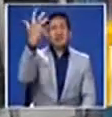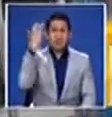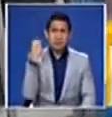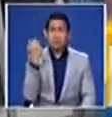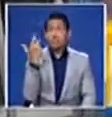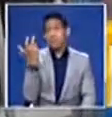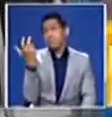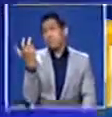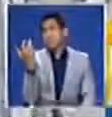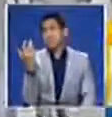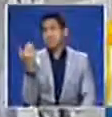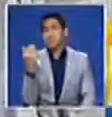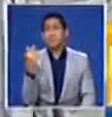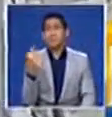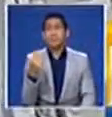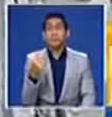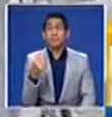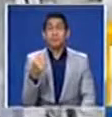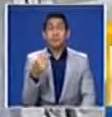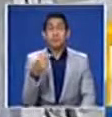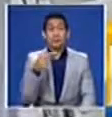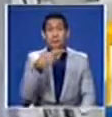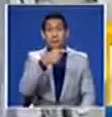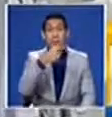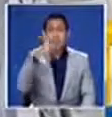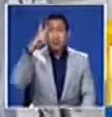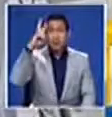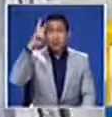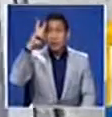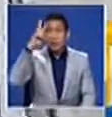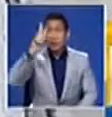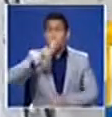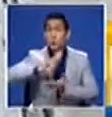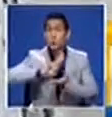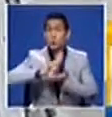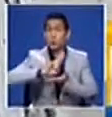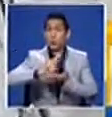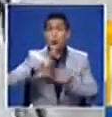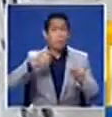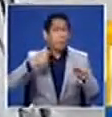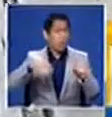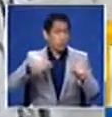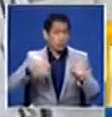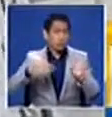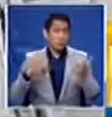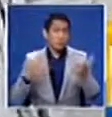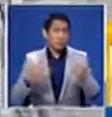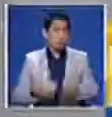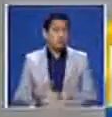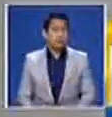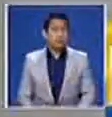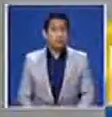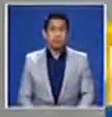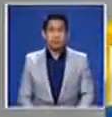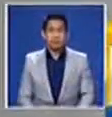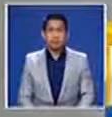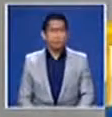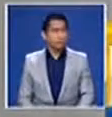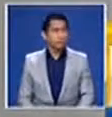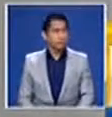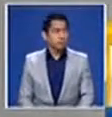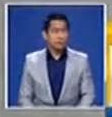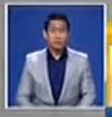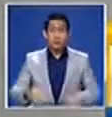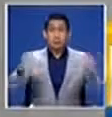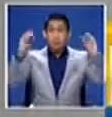la misma hipótesis. Los asaltantes que llegan en moto a esas esquinas pertenecen a la misma banda. Porque ya están identificados por el